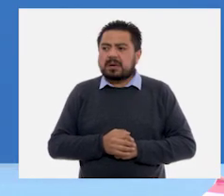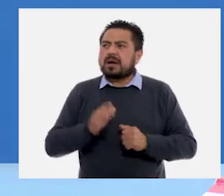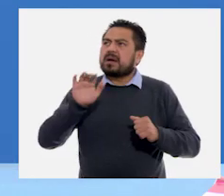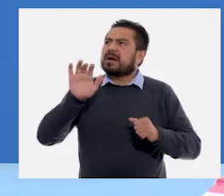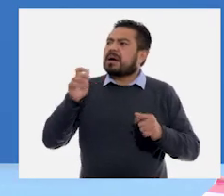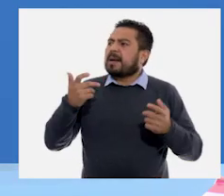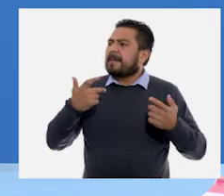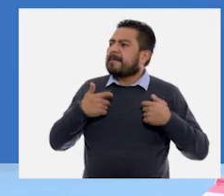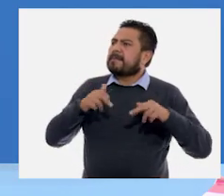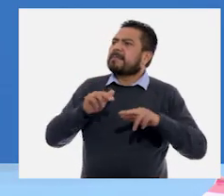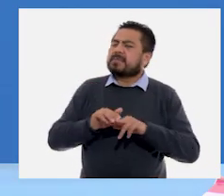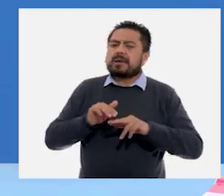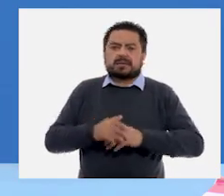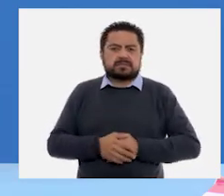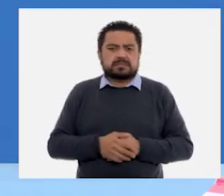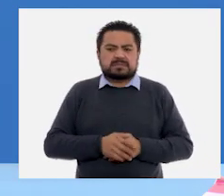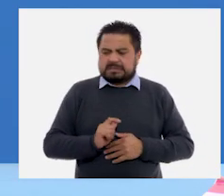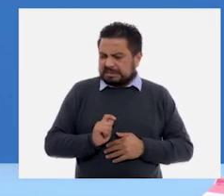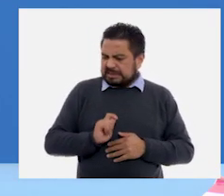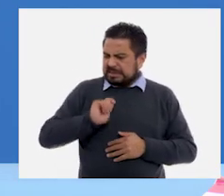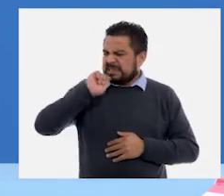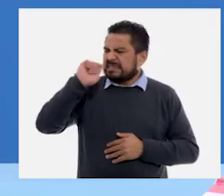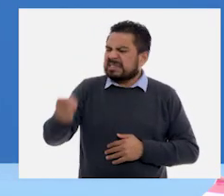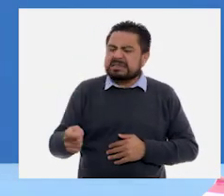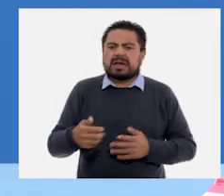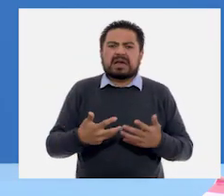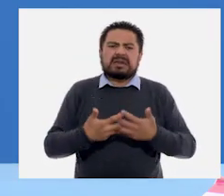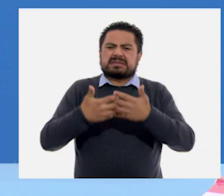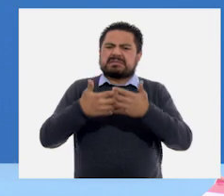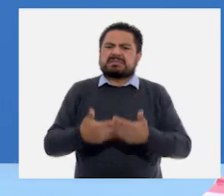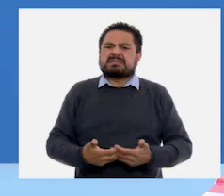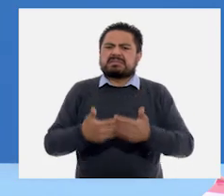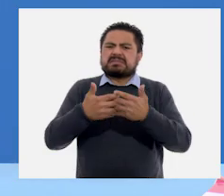Maestra, ¿qué significa